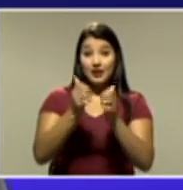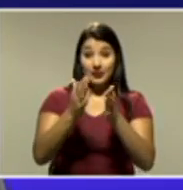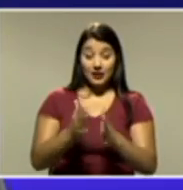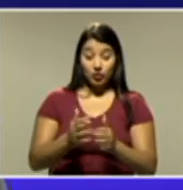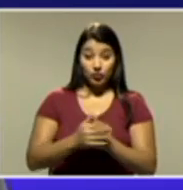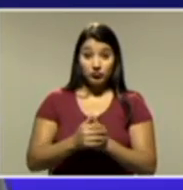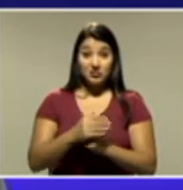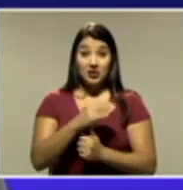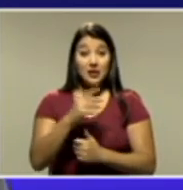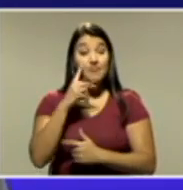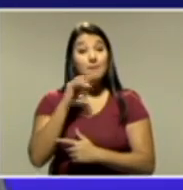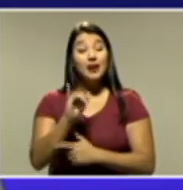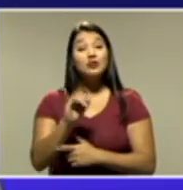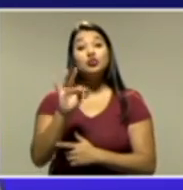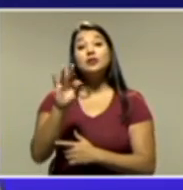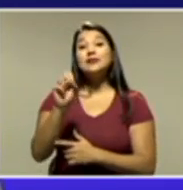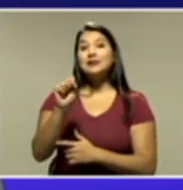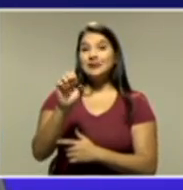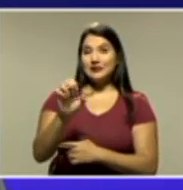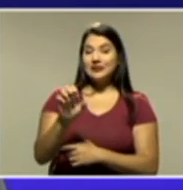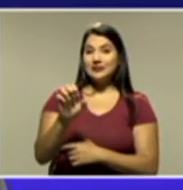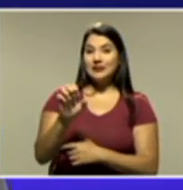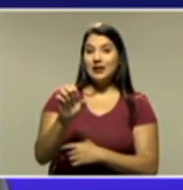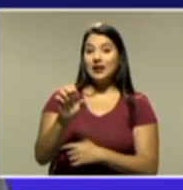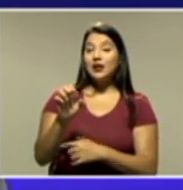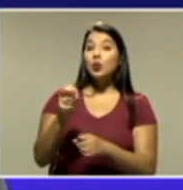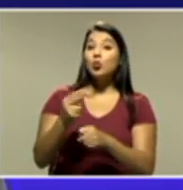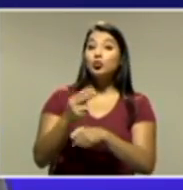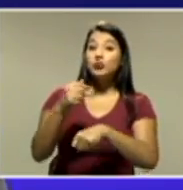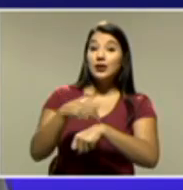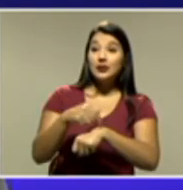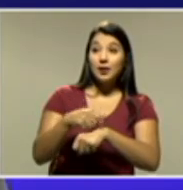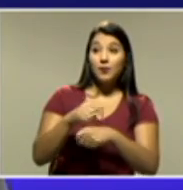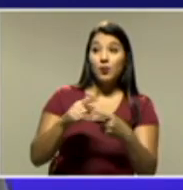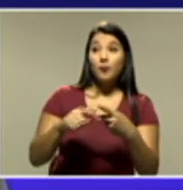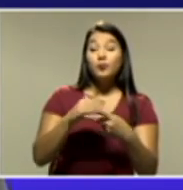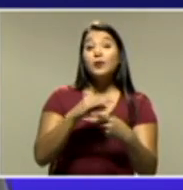Tribunal Supremo de Elecciones, pero en eso invierte la prensa. Y quiero